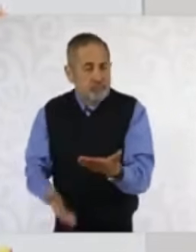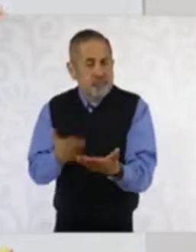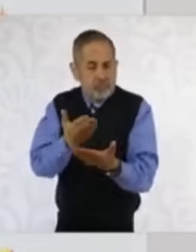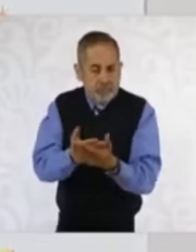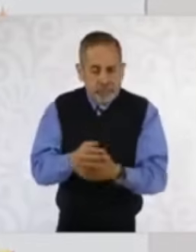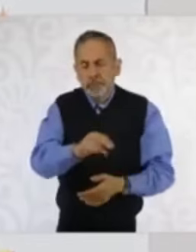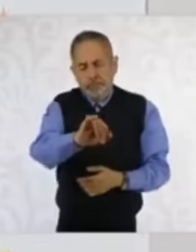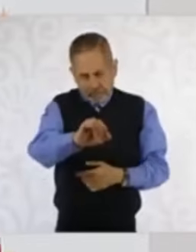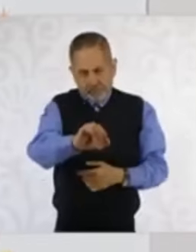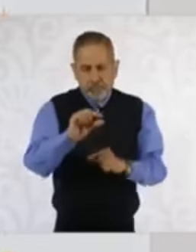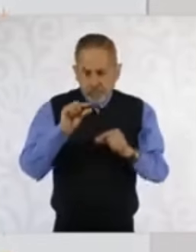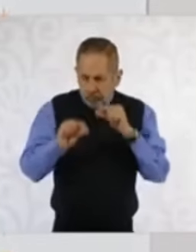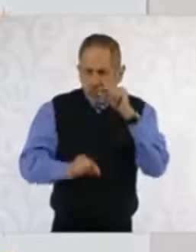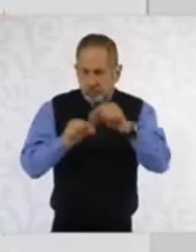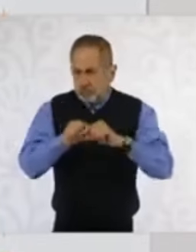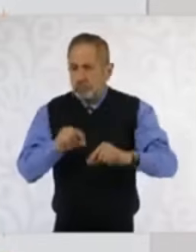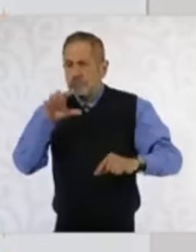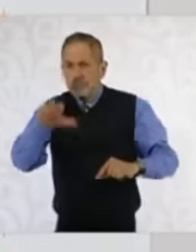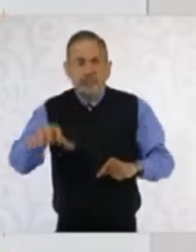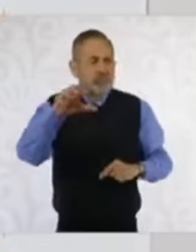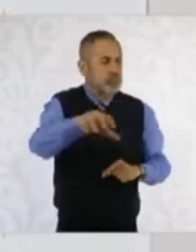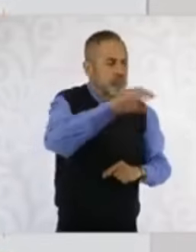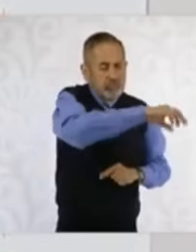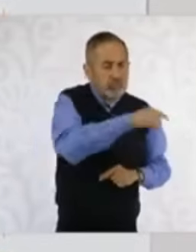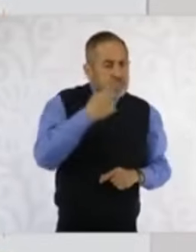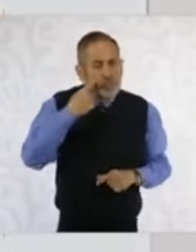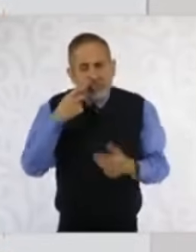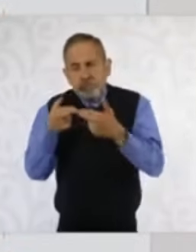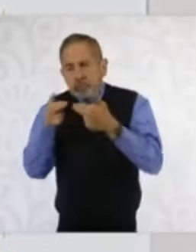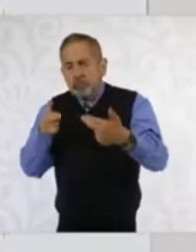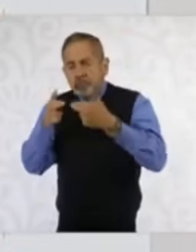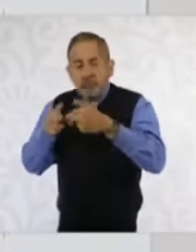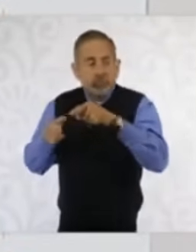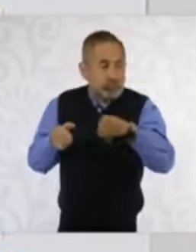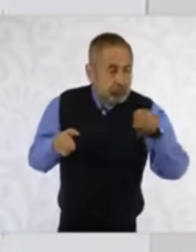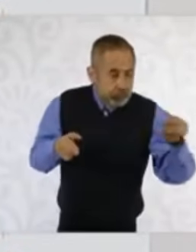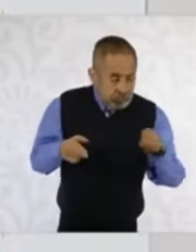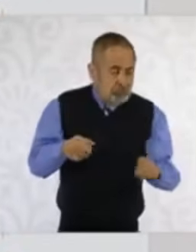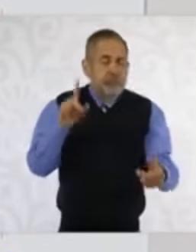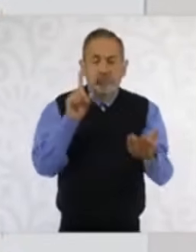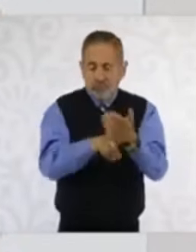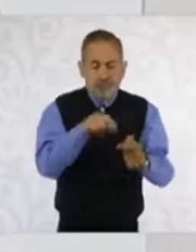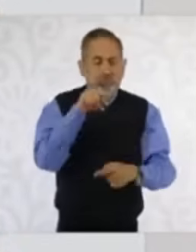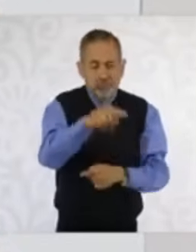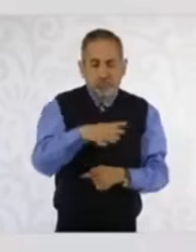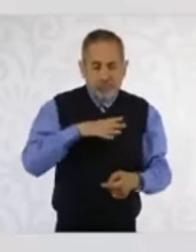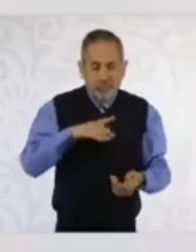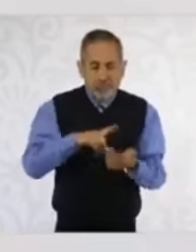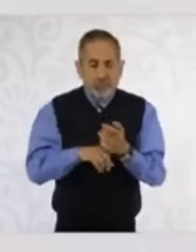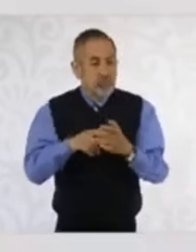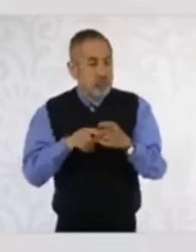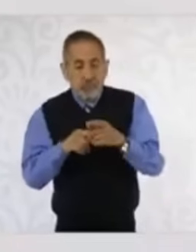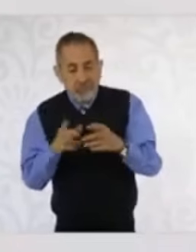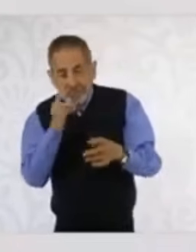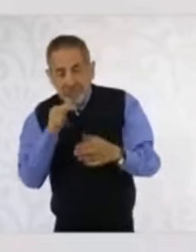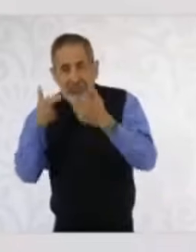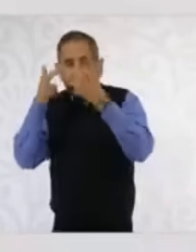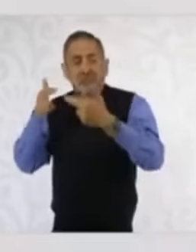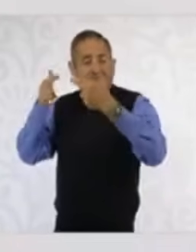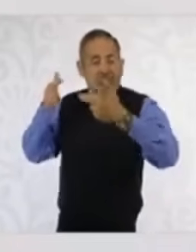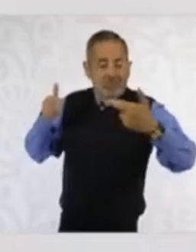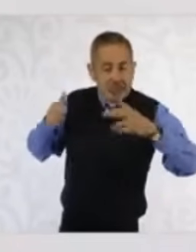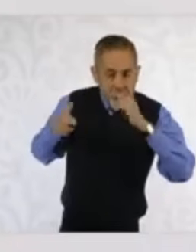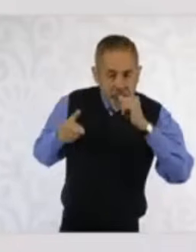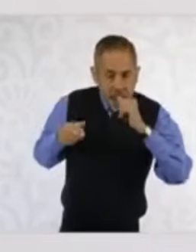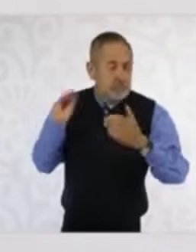menos de eso. Y ahora que nuevamente estamos hablando del Fondo de Pensiones para el Bienestar, amigos, recuerden que este se creó en tiempos del